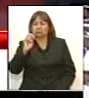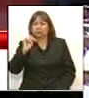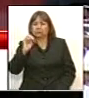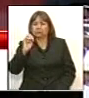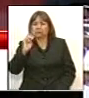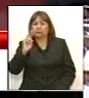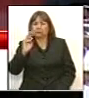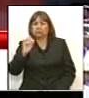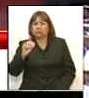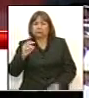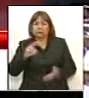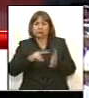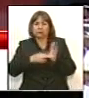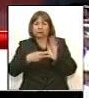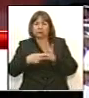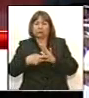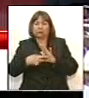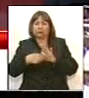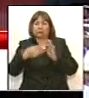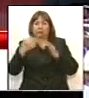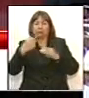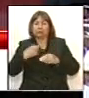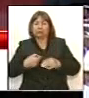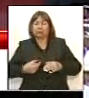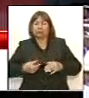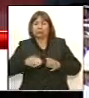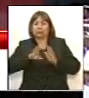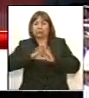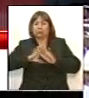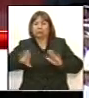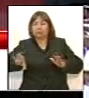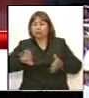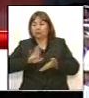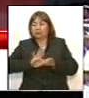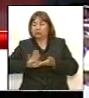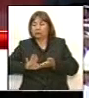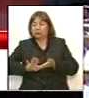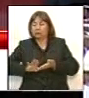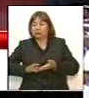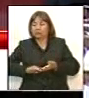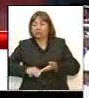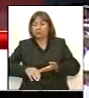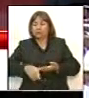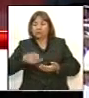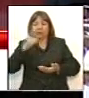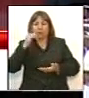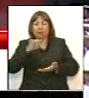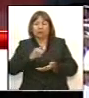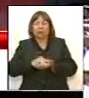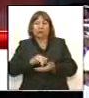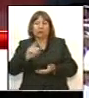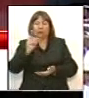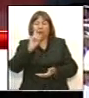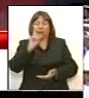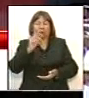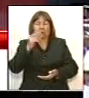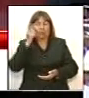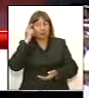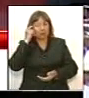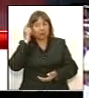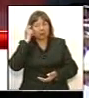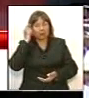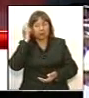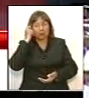una definición de identidades de la mujer, diferenciándonos ahí en esa conferencia claramente, para que no nos siempre sesguen a